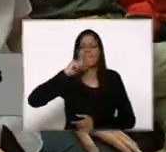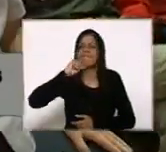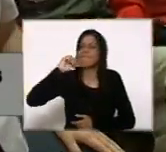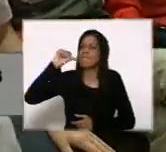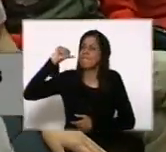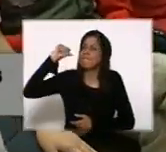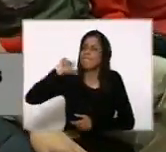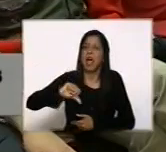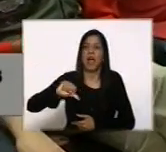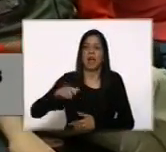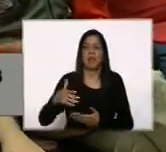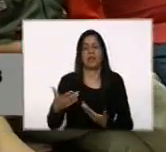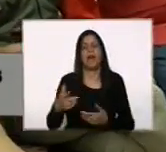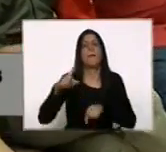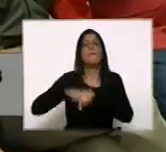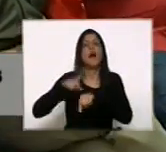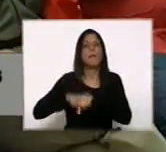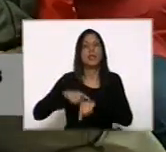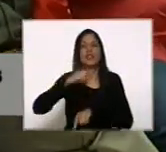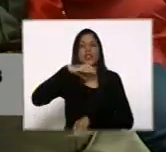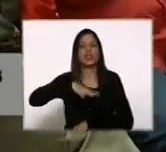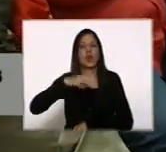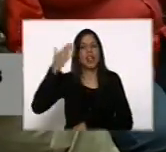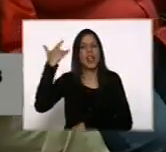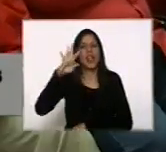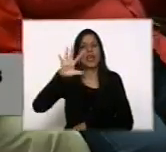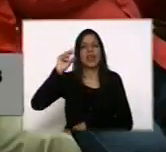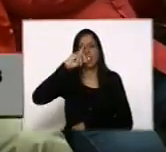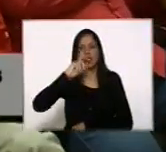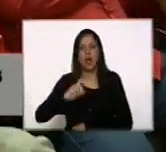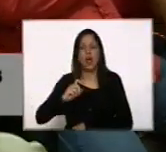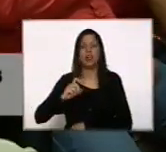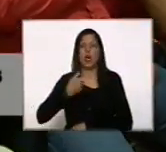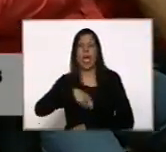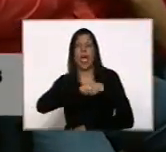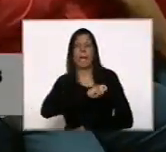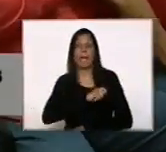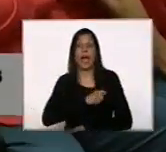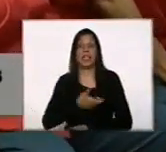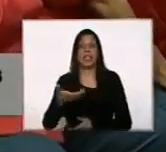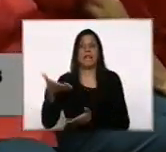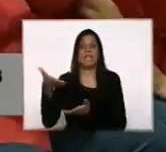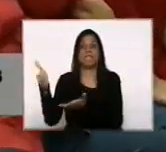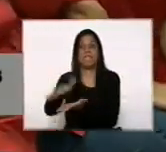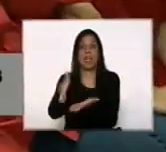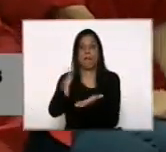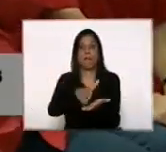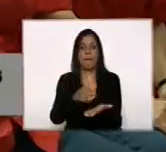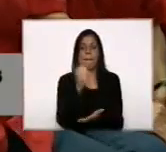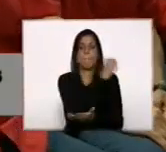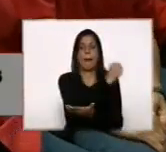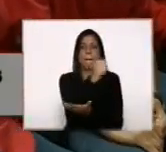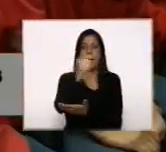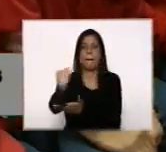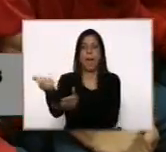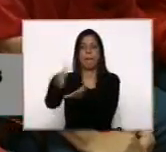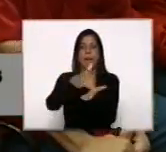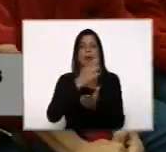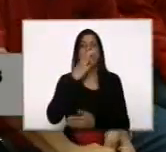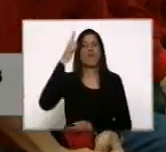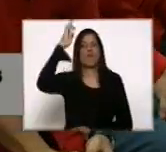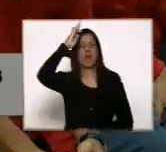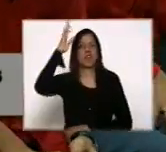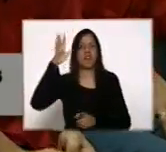miserable momento histórico de hace 500 años. Nos mataron a casi nuestros indios y querían que nos íbamos a rendir, y aquí